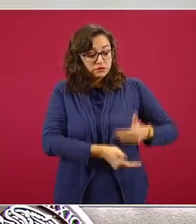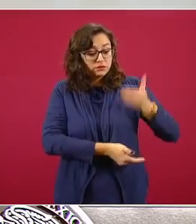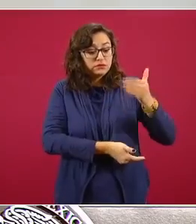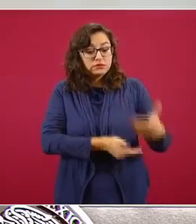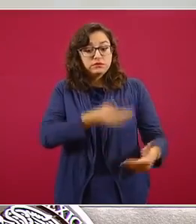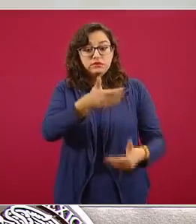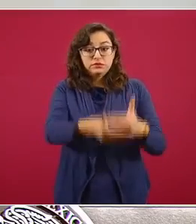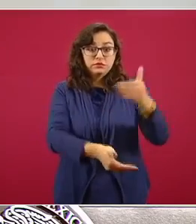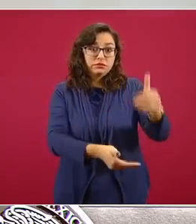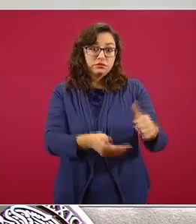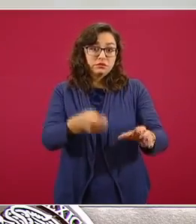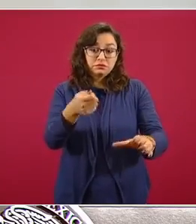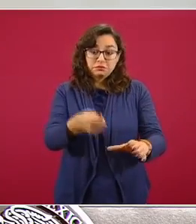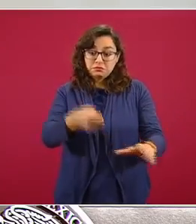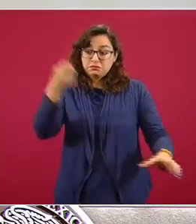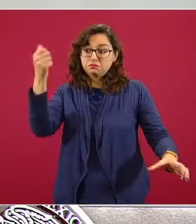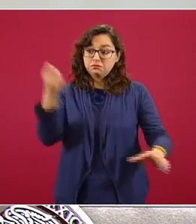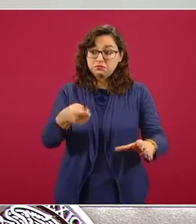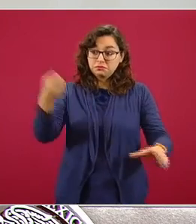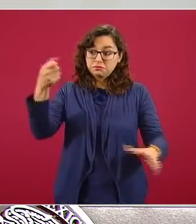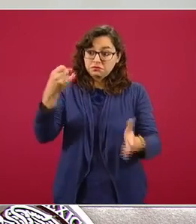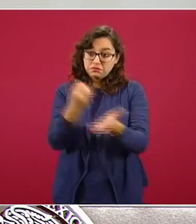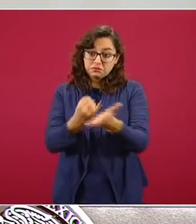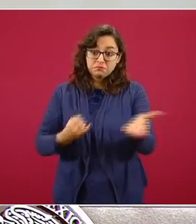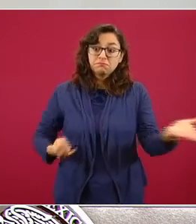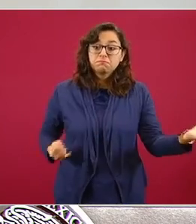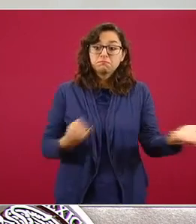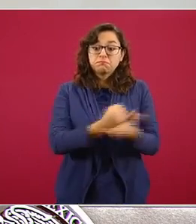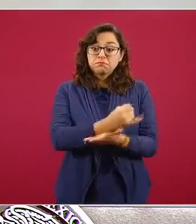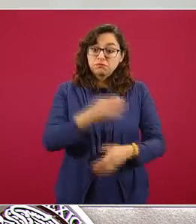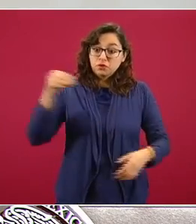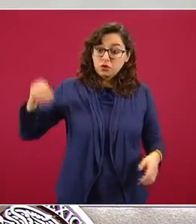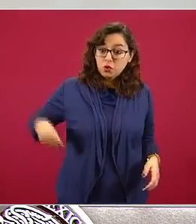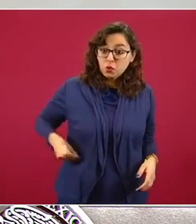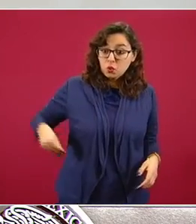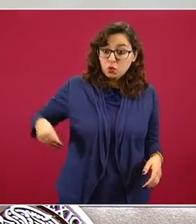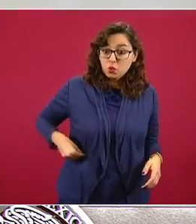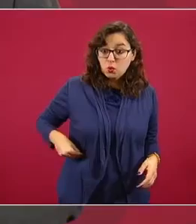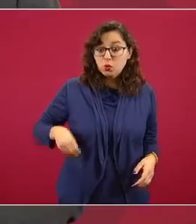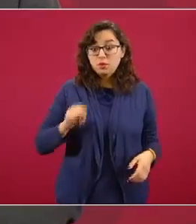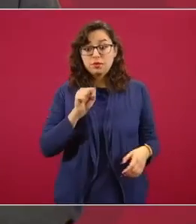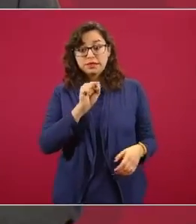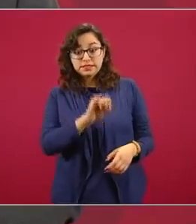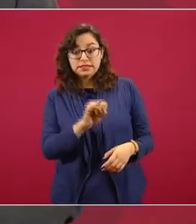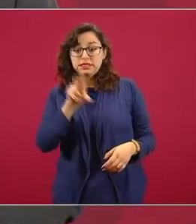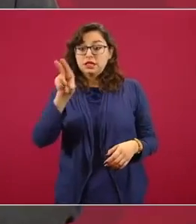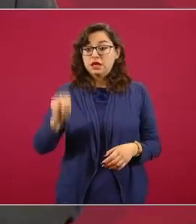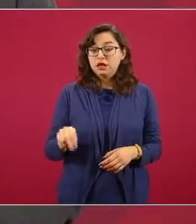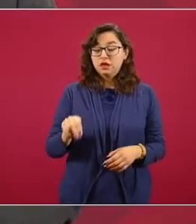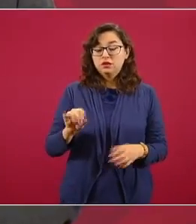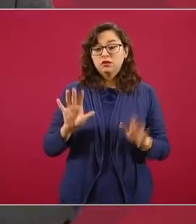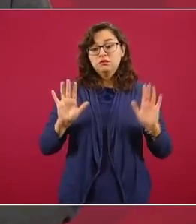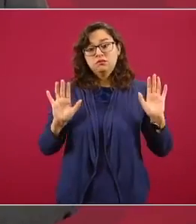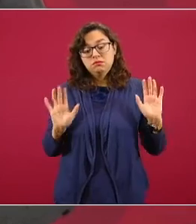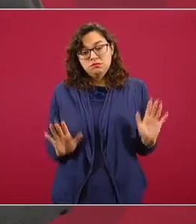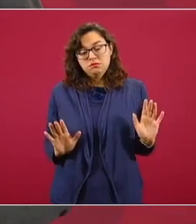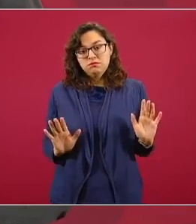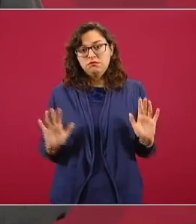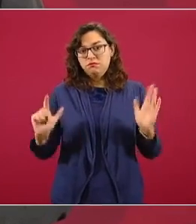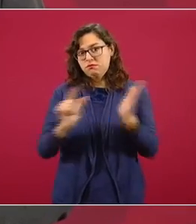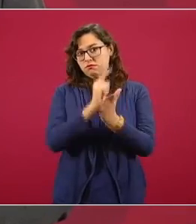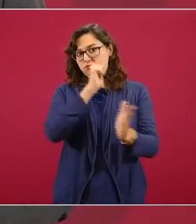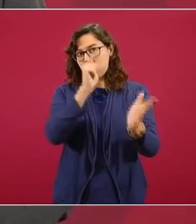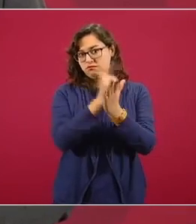lo resuelven los jueces, ¿sí?, con procesos apegados a la